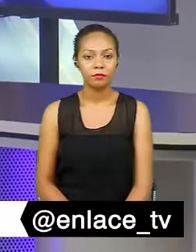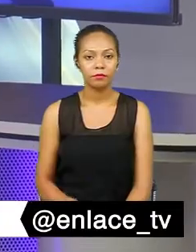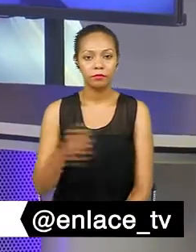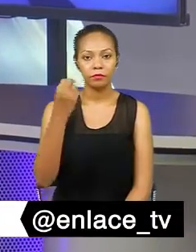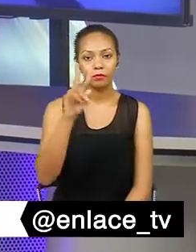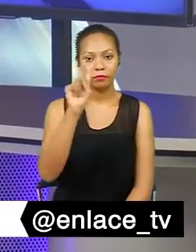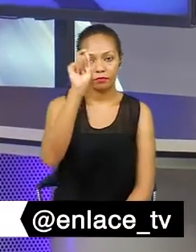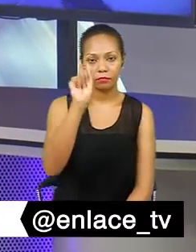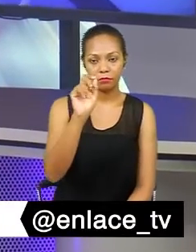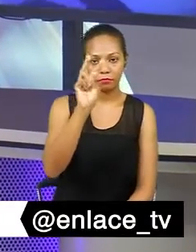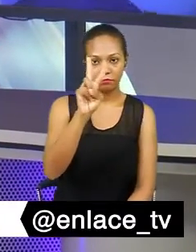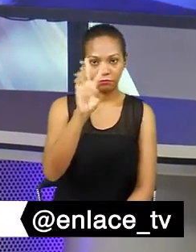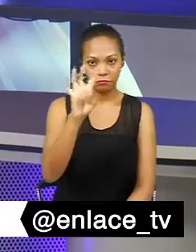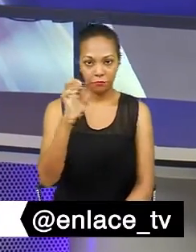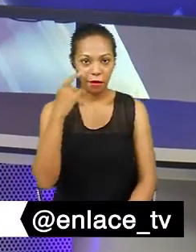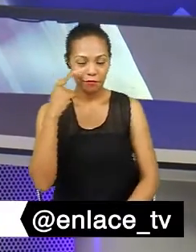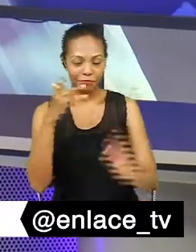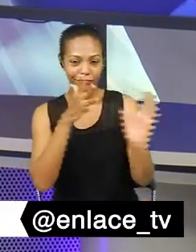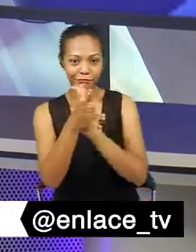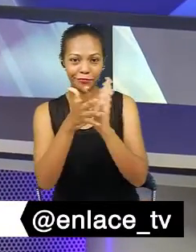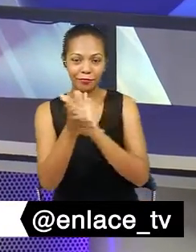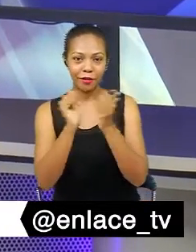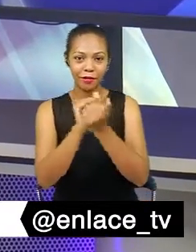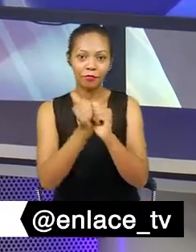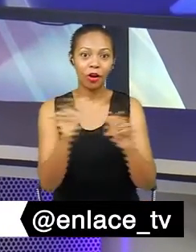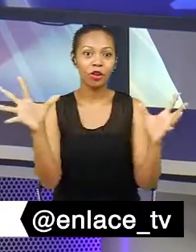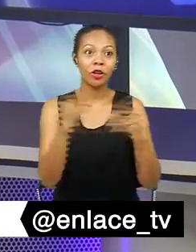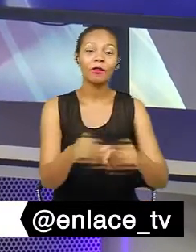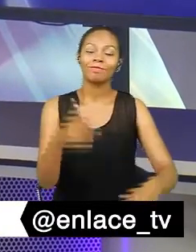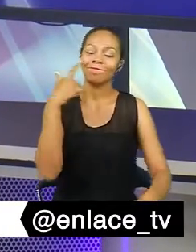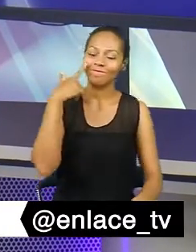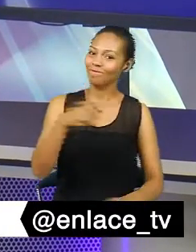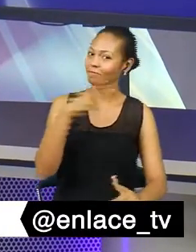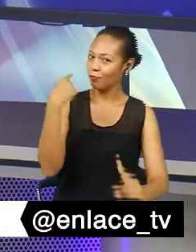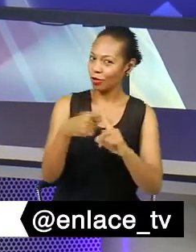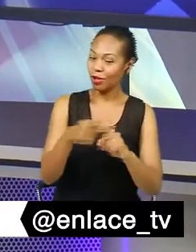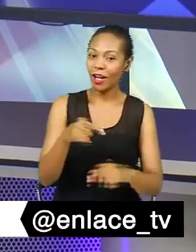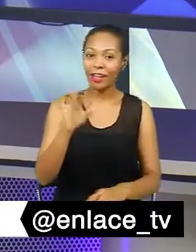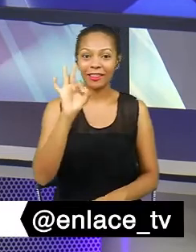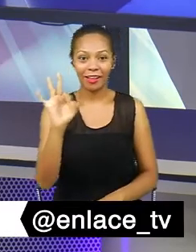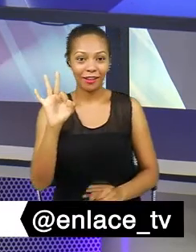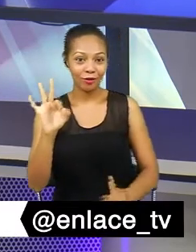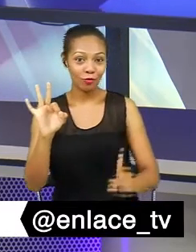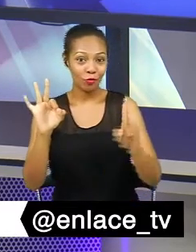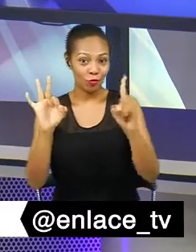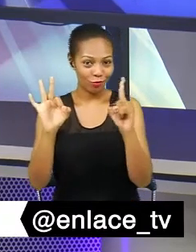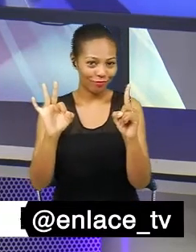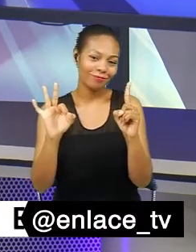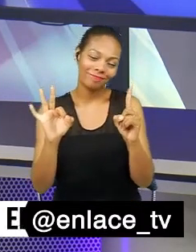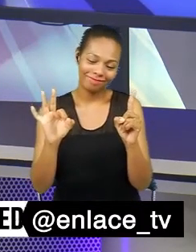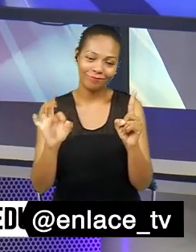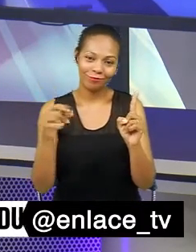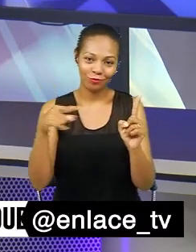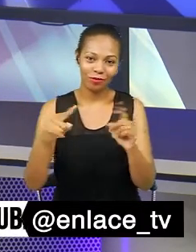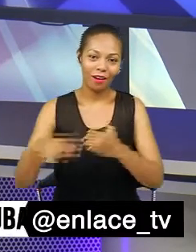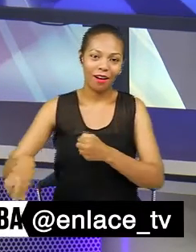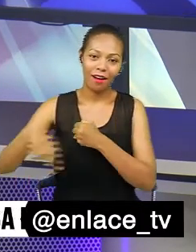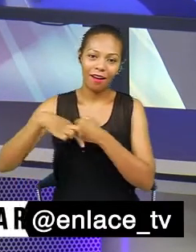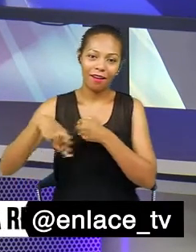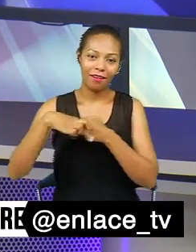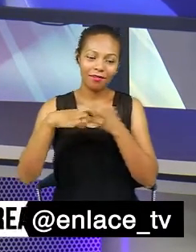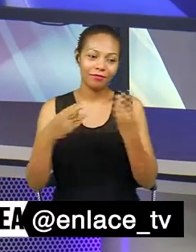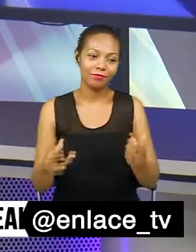la información deportiva con una muy buena noticia para el fútbol de Barranca Bermeja. 3-1 fue el resultado del partido entre Alianza Petrolera